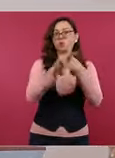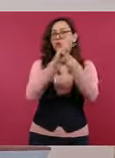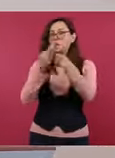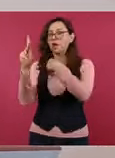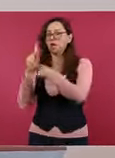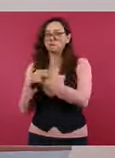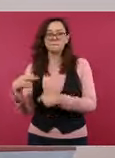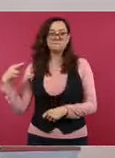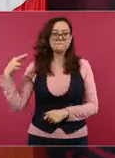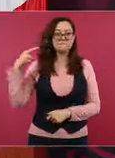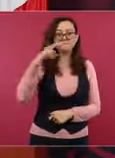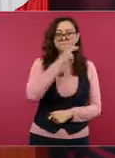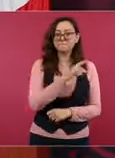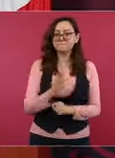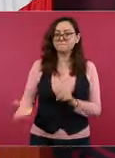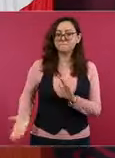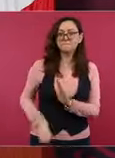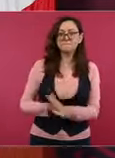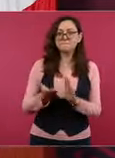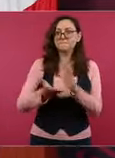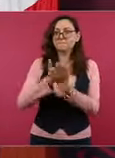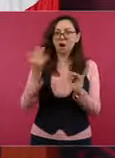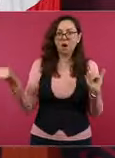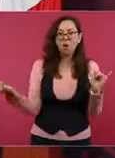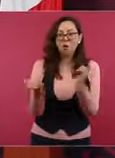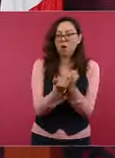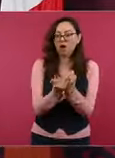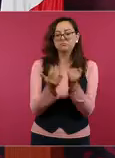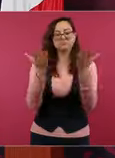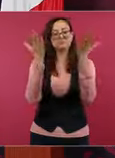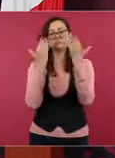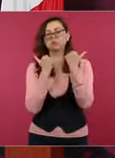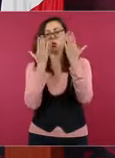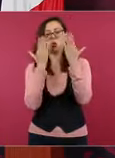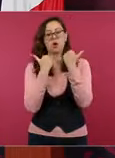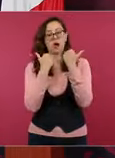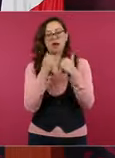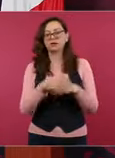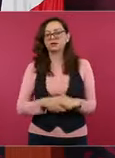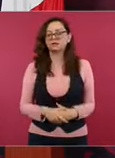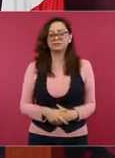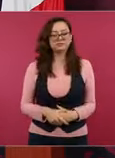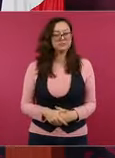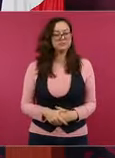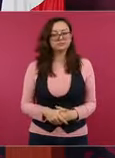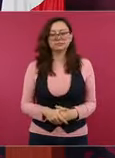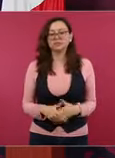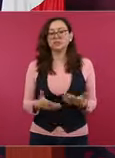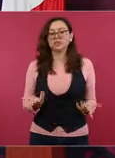hecho en tan poco tiempo, porque son